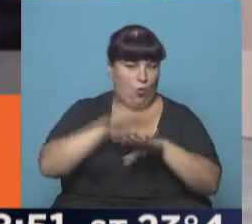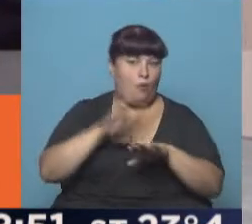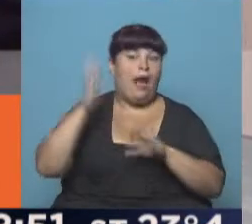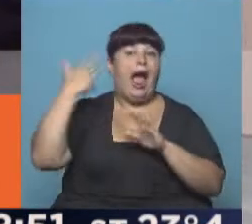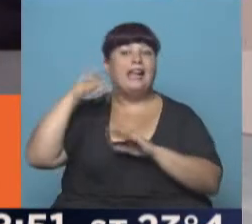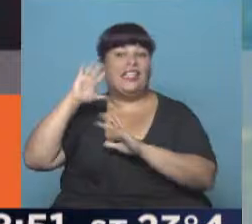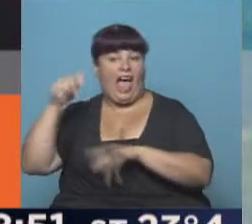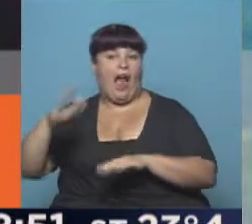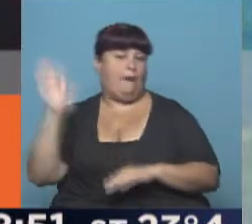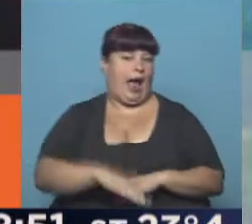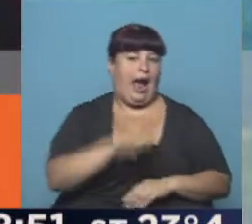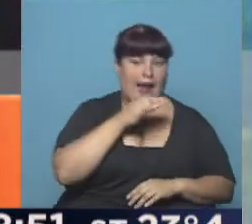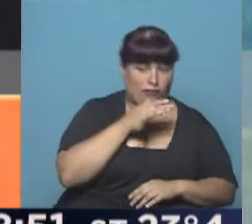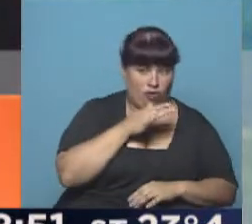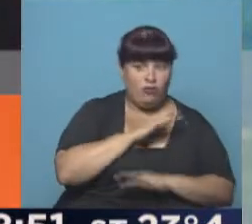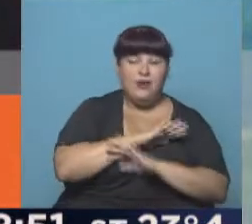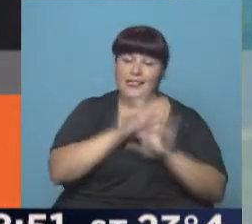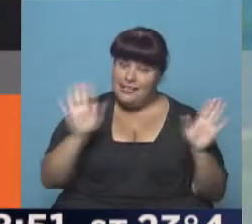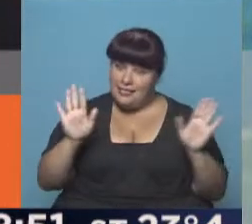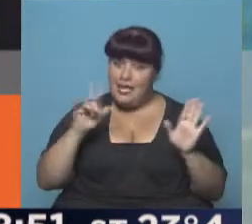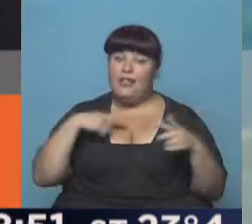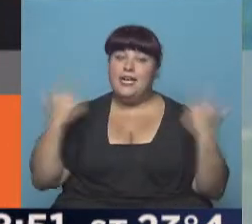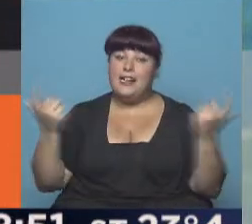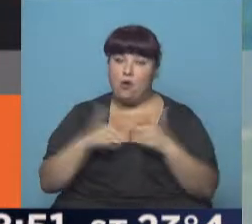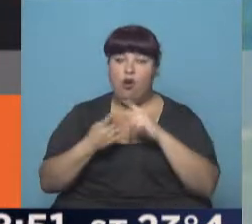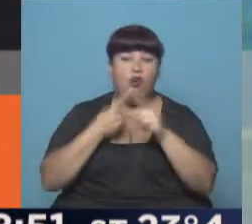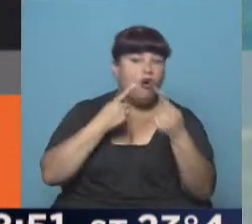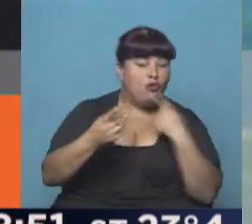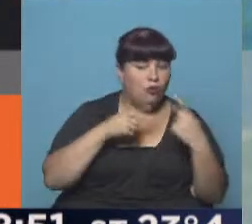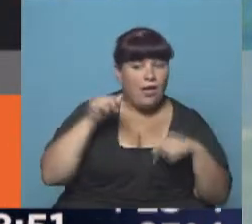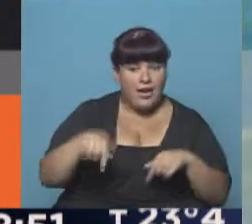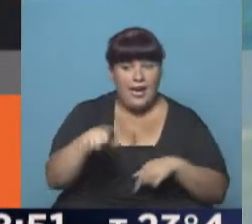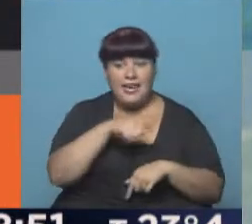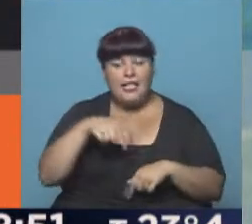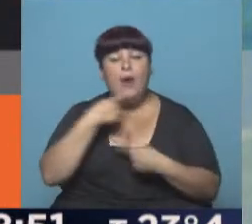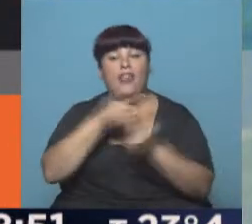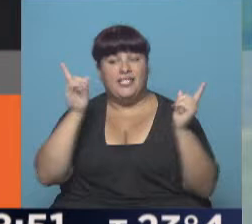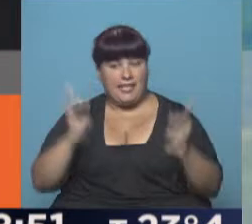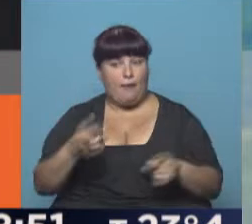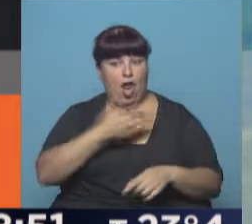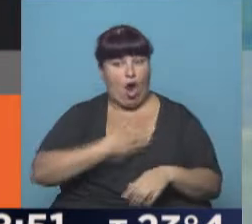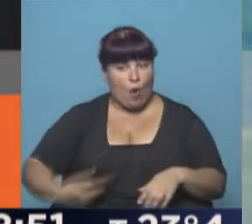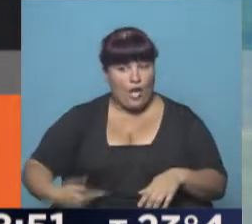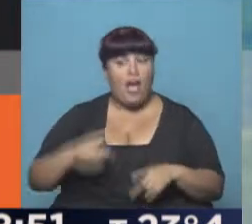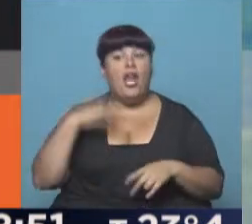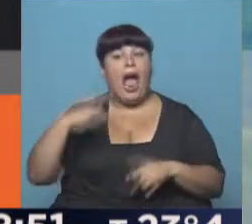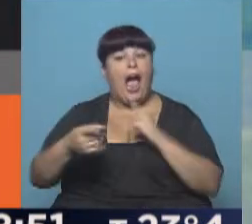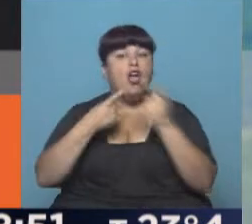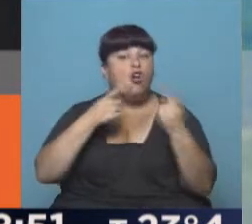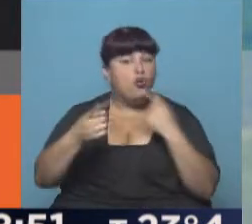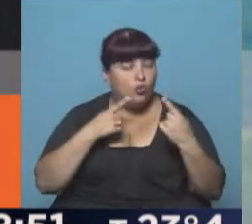a 14 años. Ya anticipan una ronda de consultas. ¿Esto es lo que usted le quiere decir también al Ejecutivo? ¿Que hay